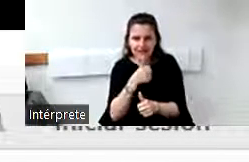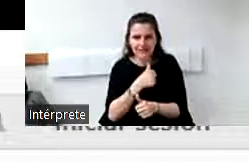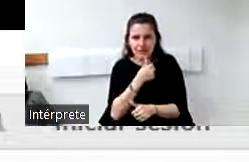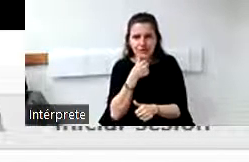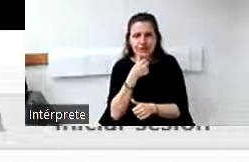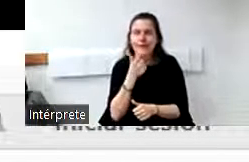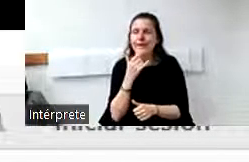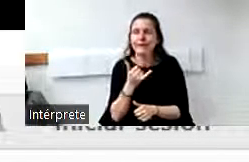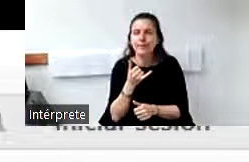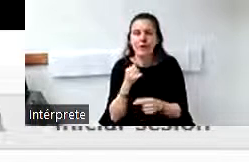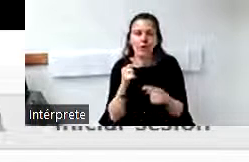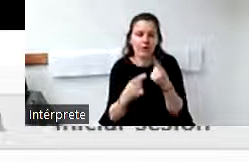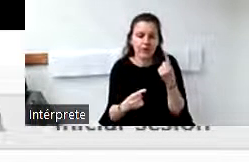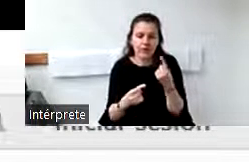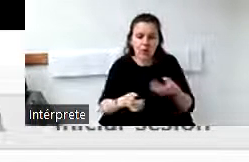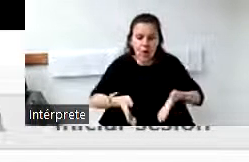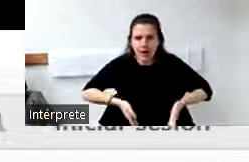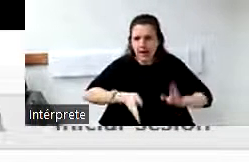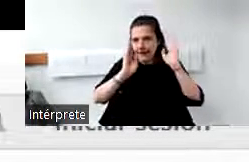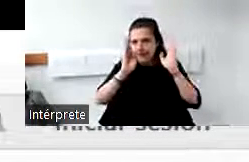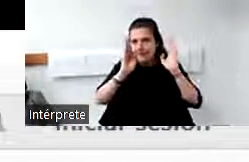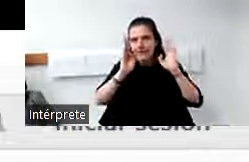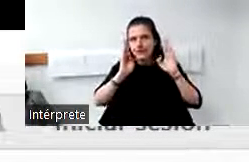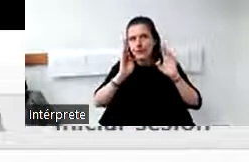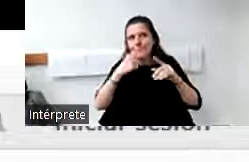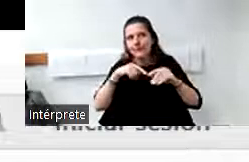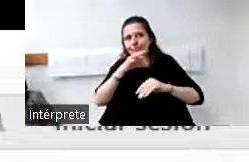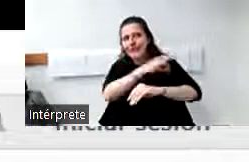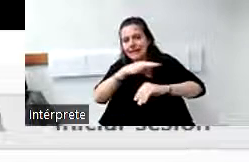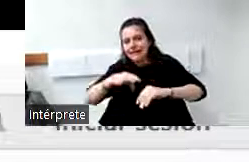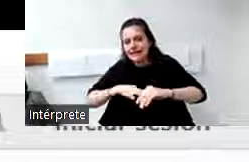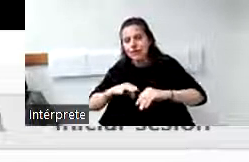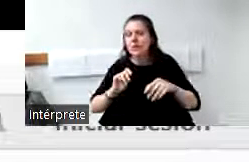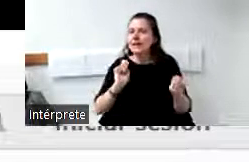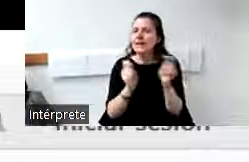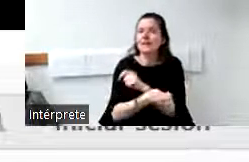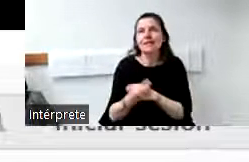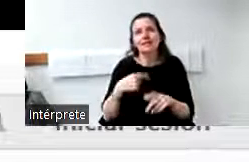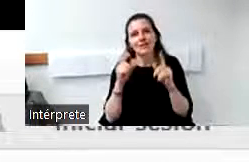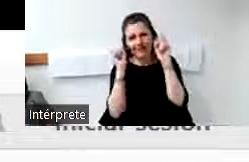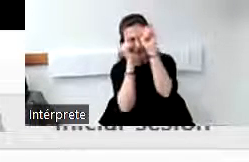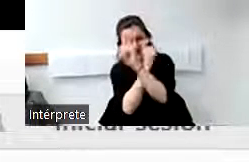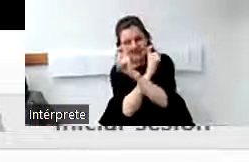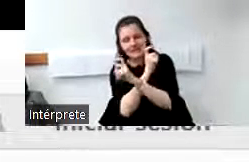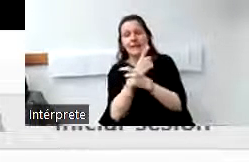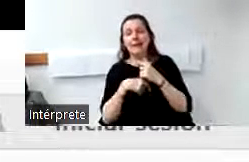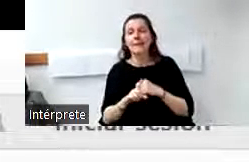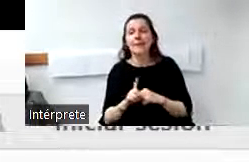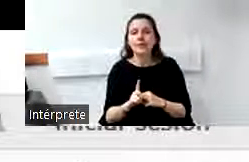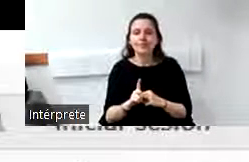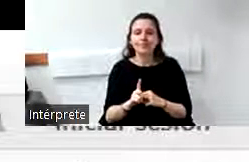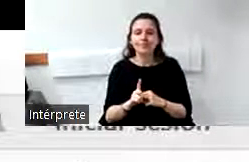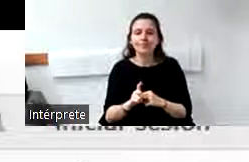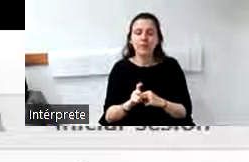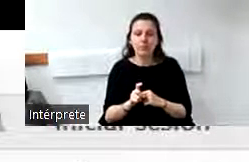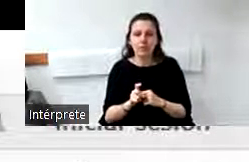las estructuras edilicias que a veces no son fáciles, pero que ustedes saben que todas las construcciones